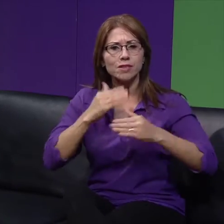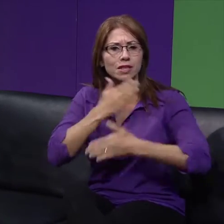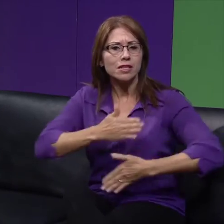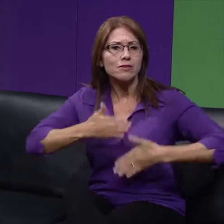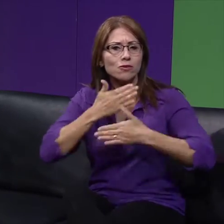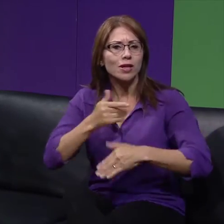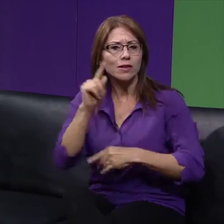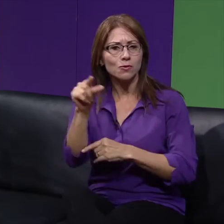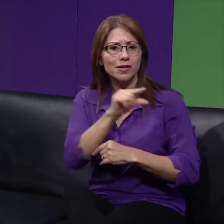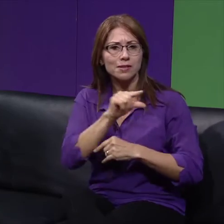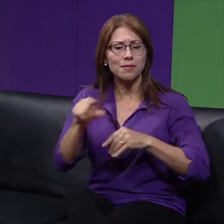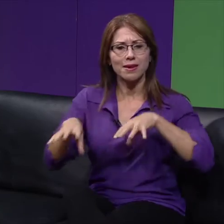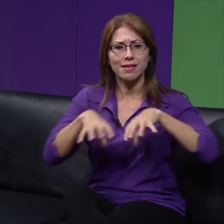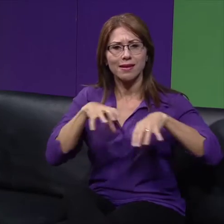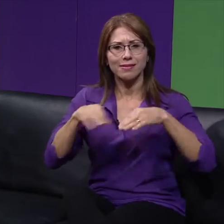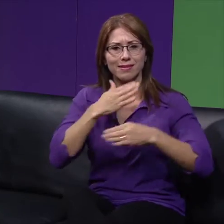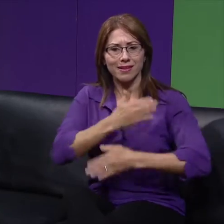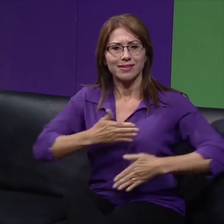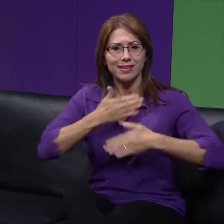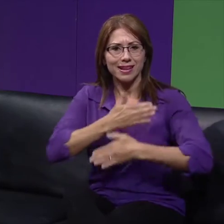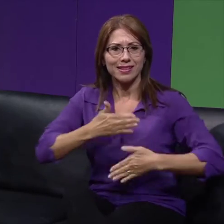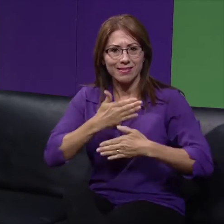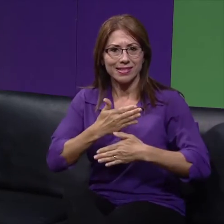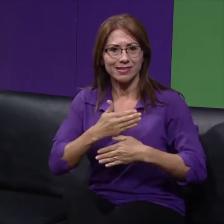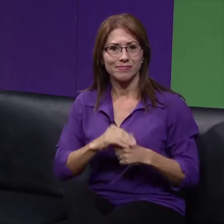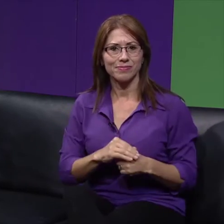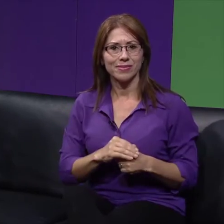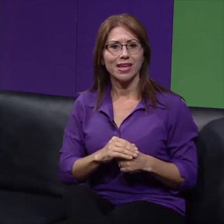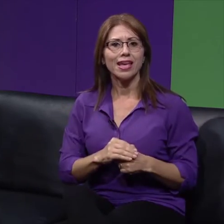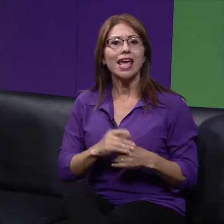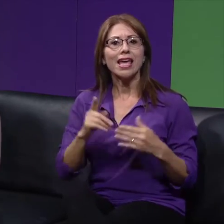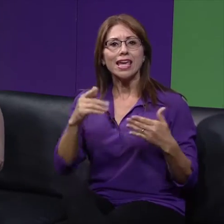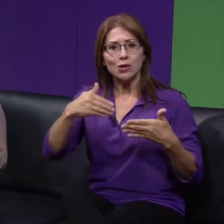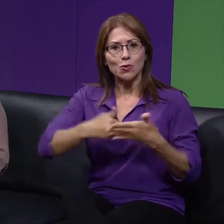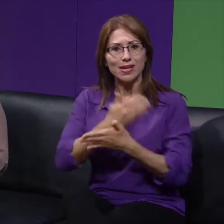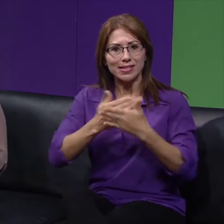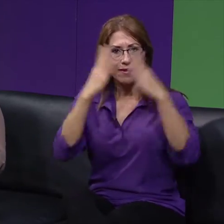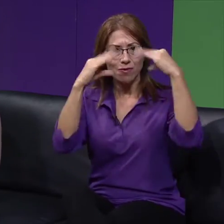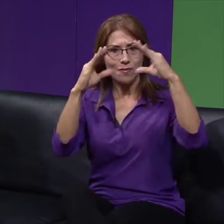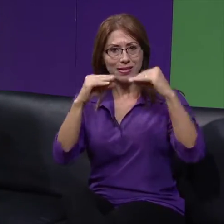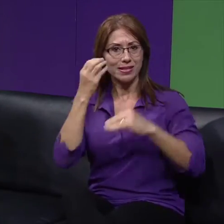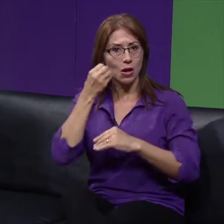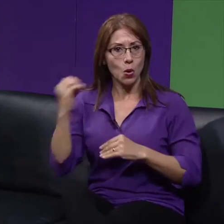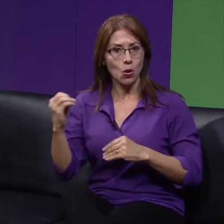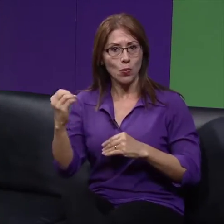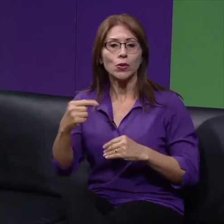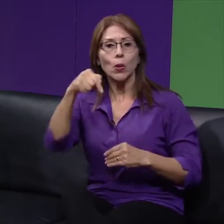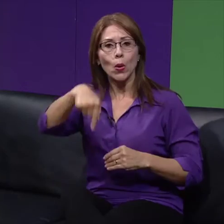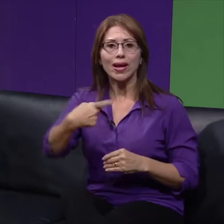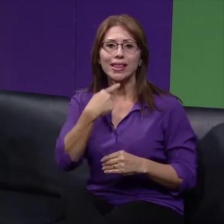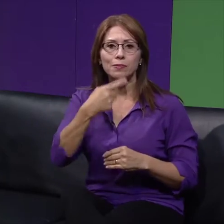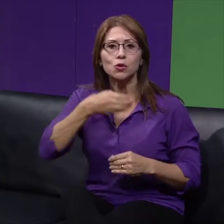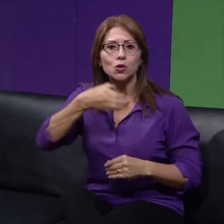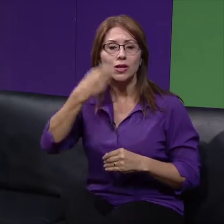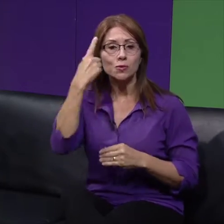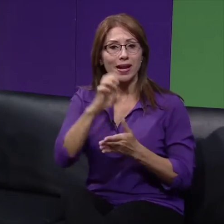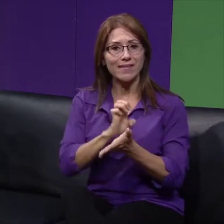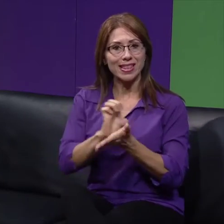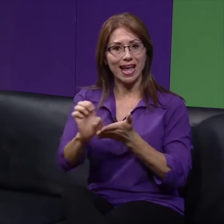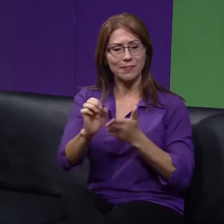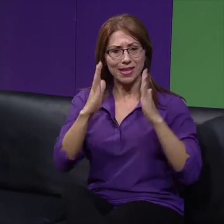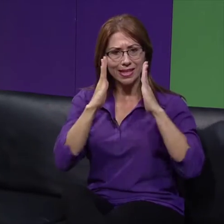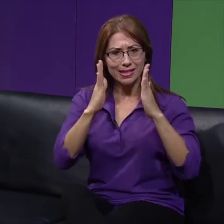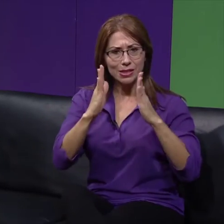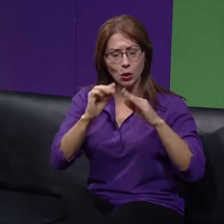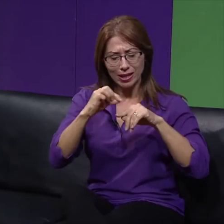moverse y disfrutar de una semana de actividades recreativas. Y nuestra cápsula de oro le damos hoy consejos para evitar y